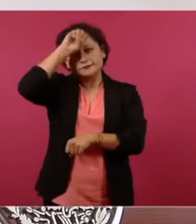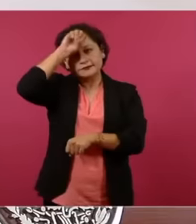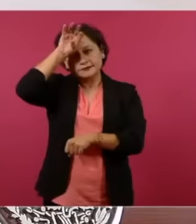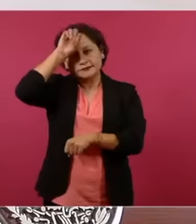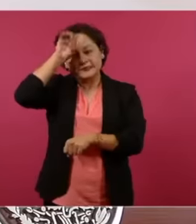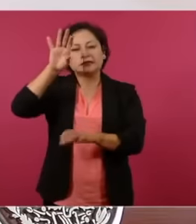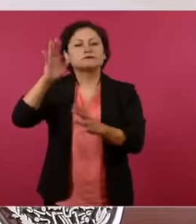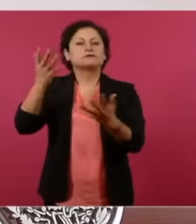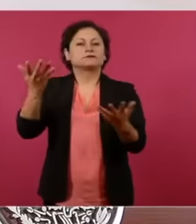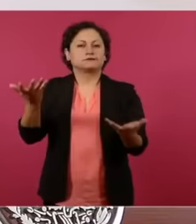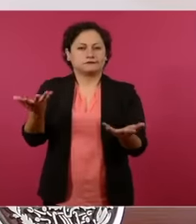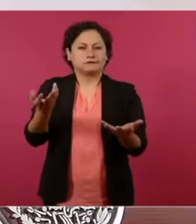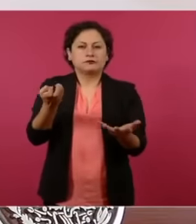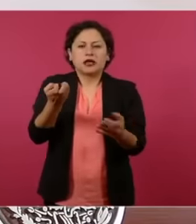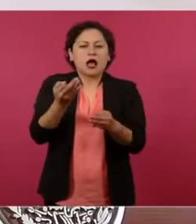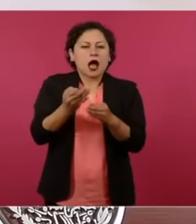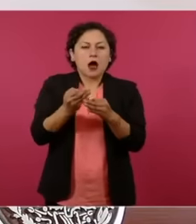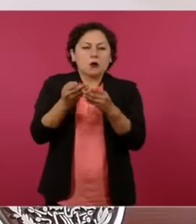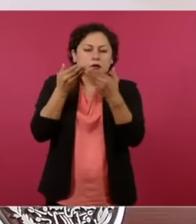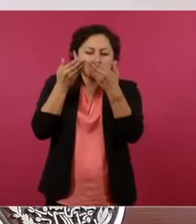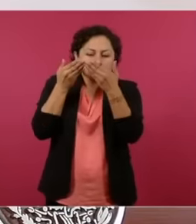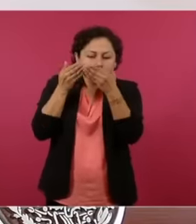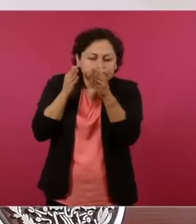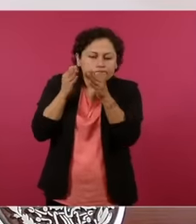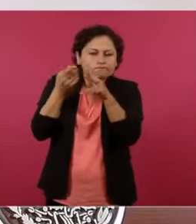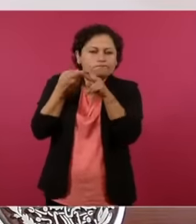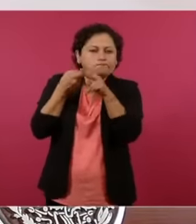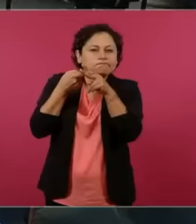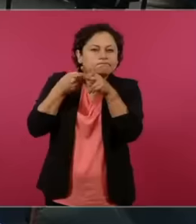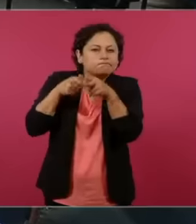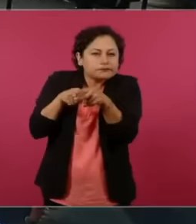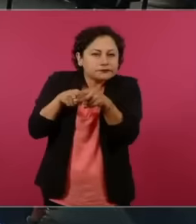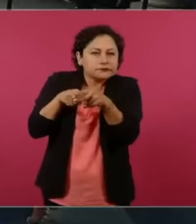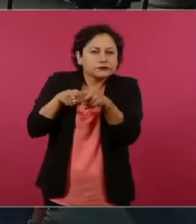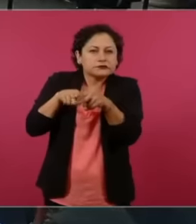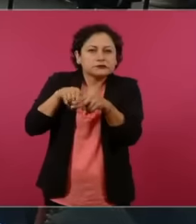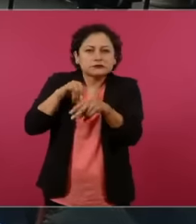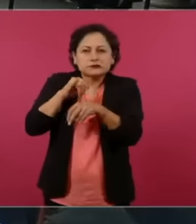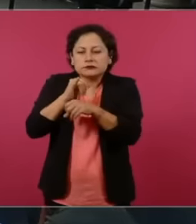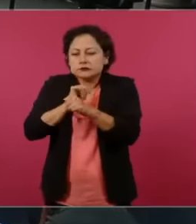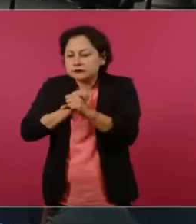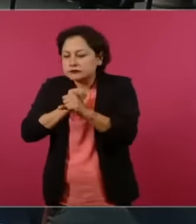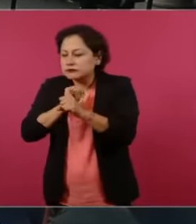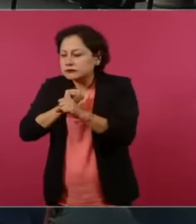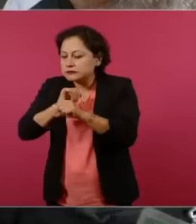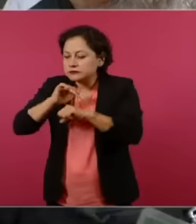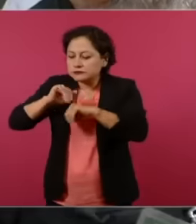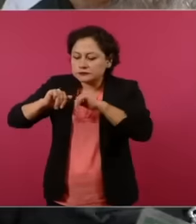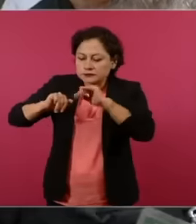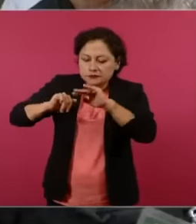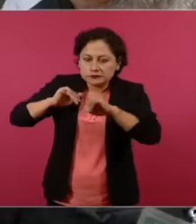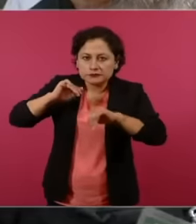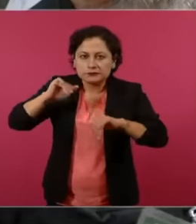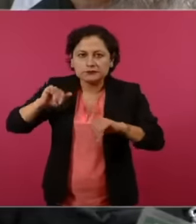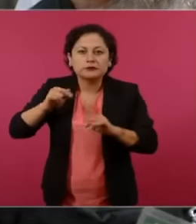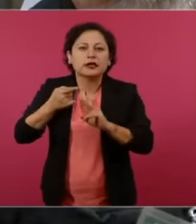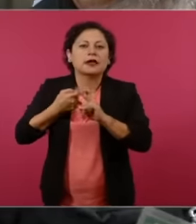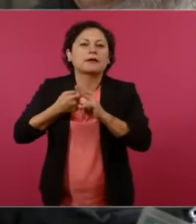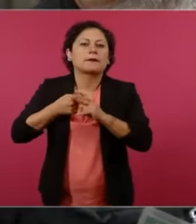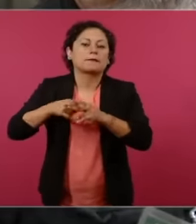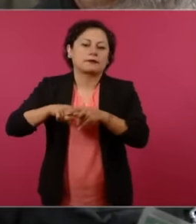inicio de la exploración, es lo primero,